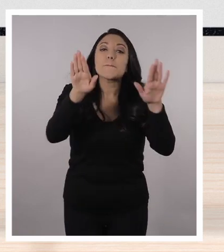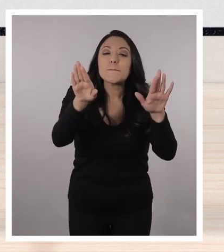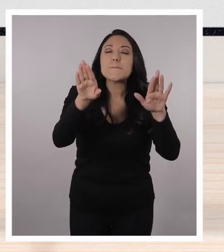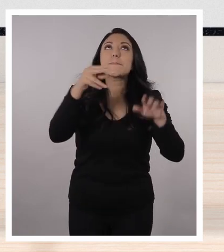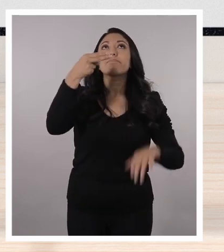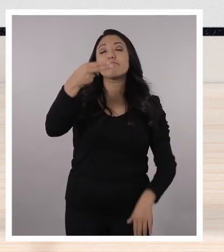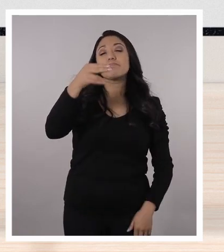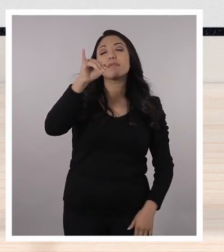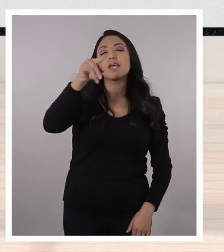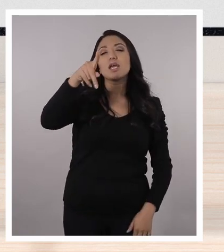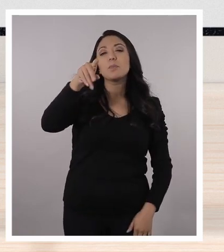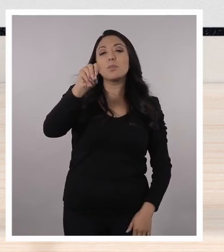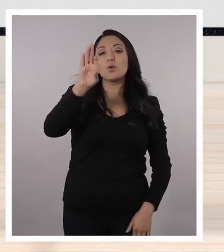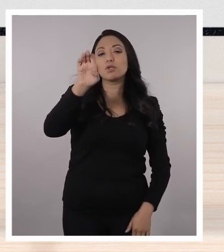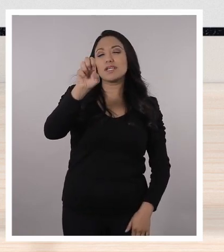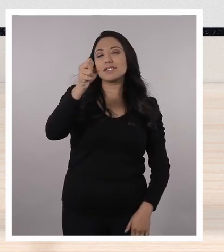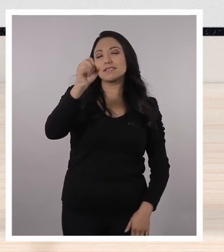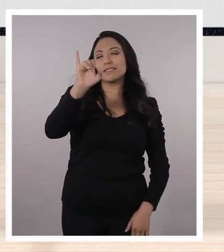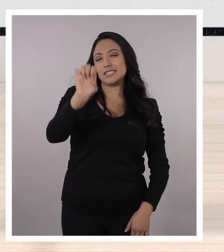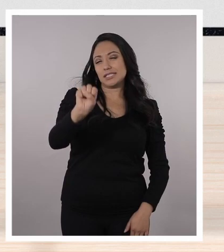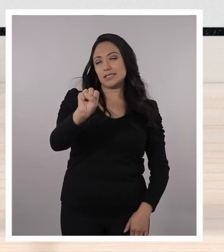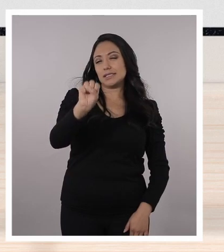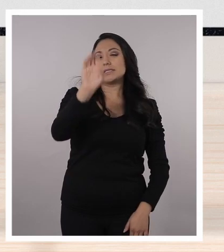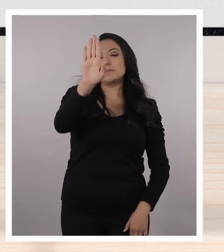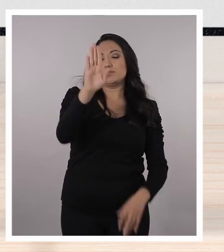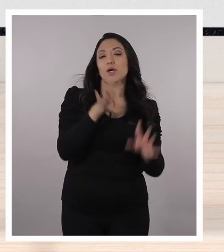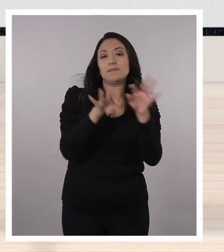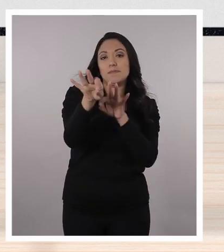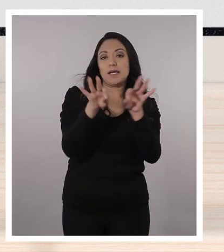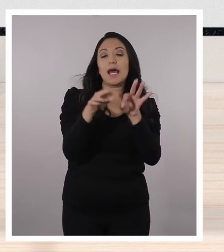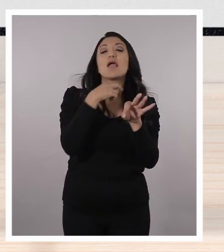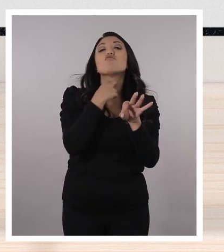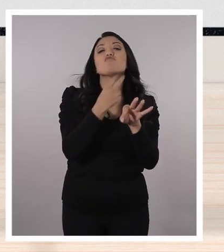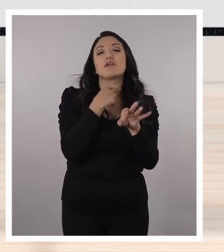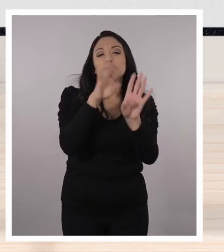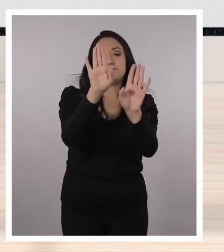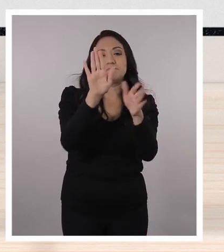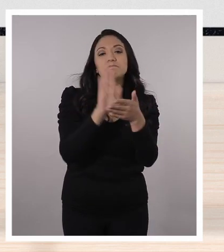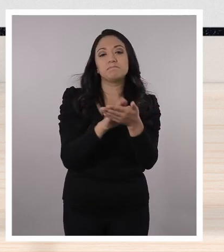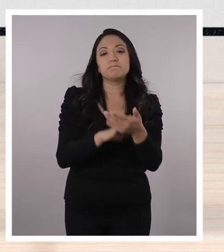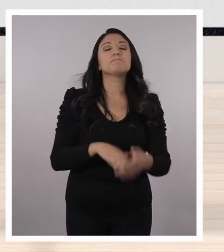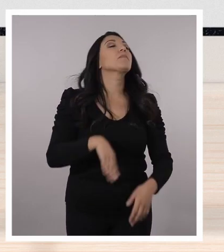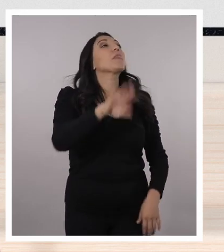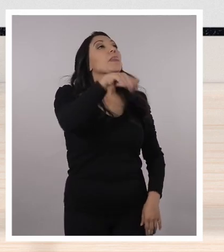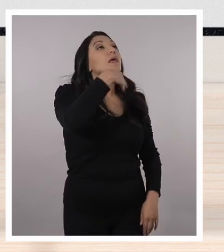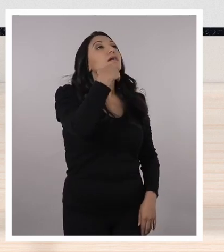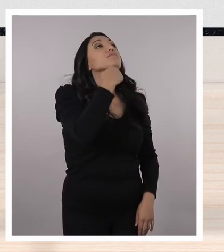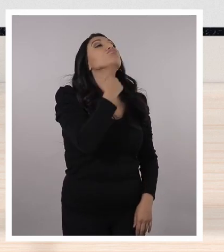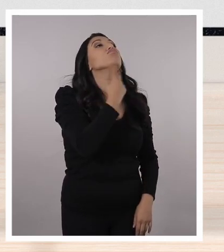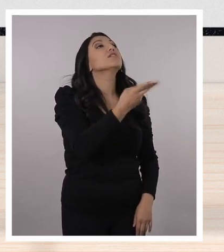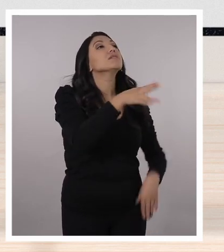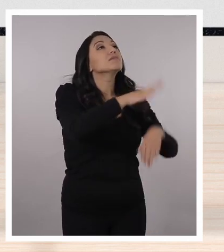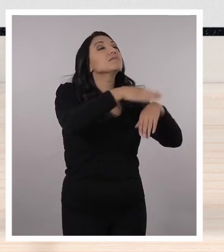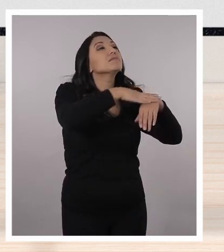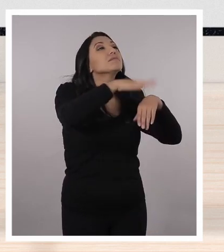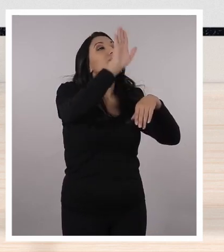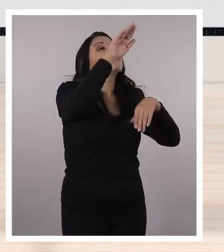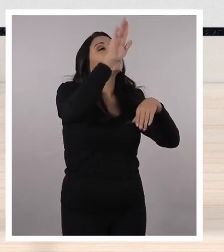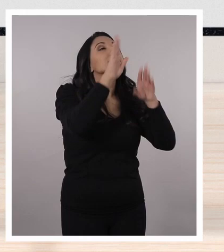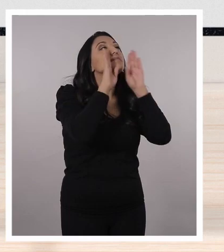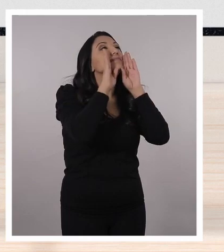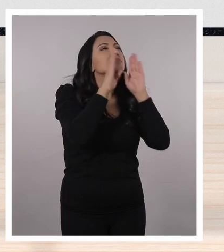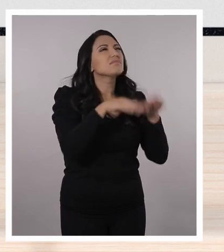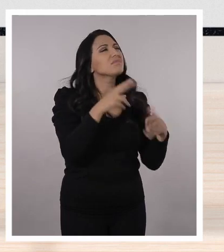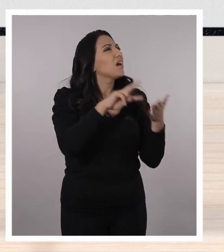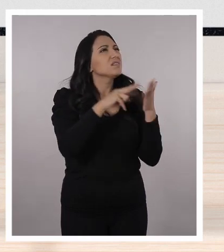Las hipótesis son supuestos, pero yo creo que alguien nos puede ayudar y dar más detalles sobre las hipótesis, ¿no es cierto? Claro que sí. Webster.